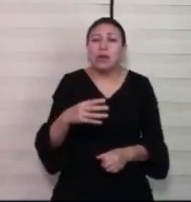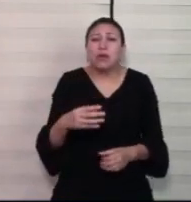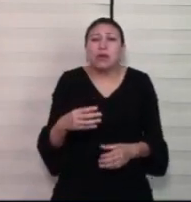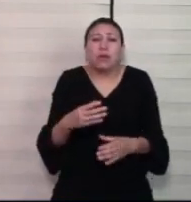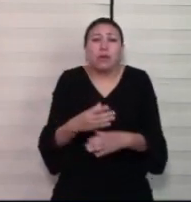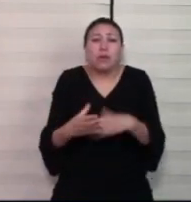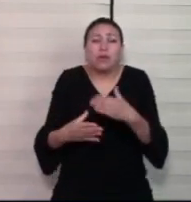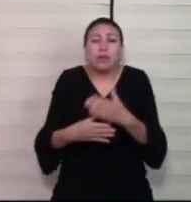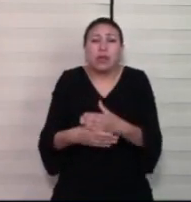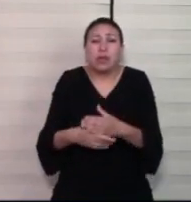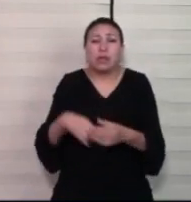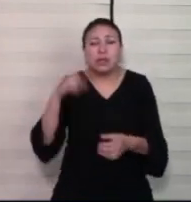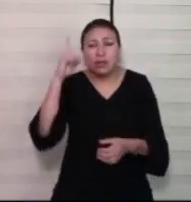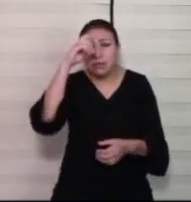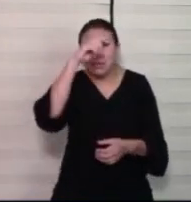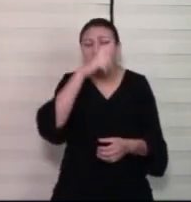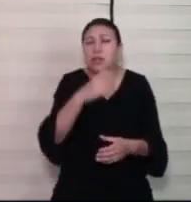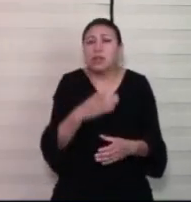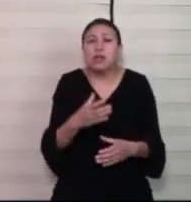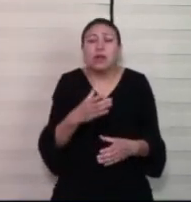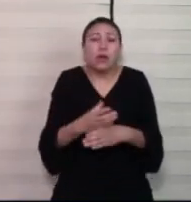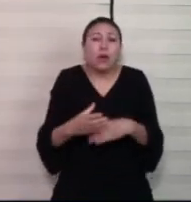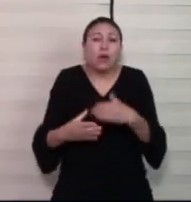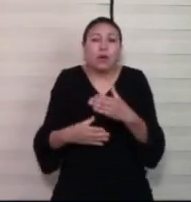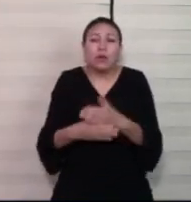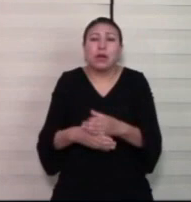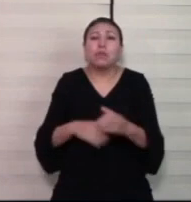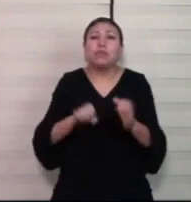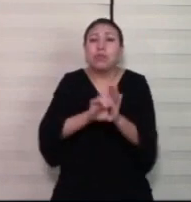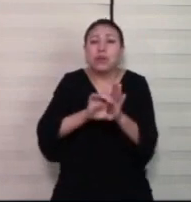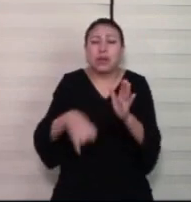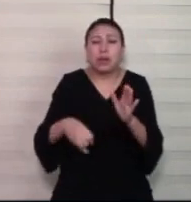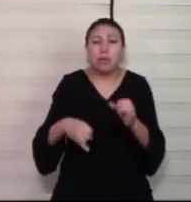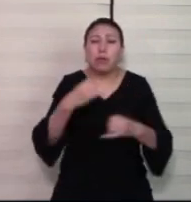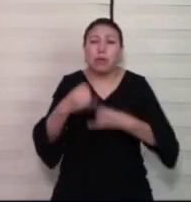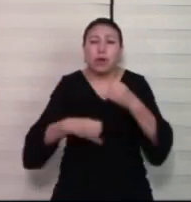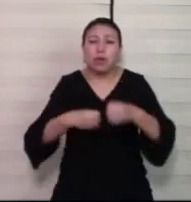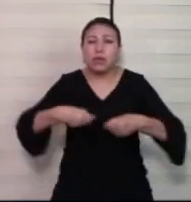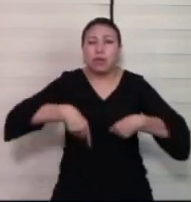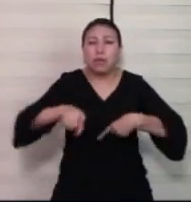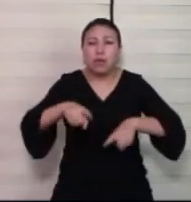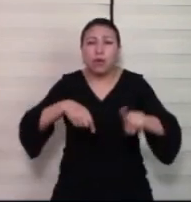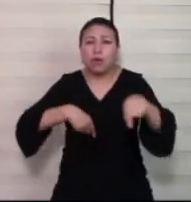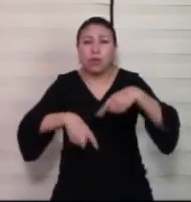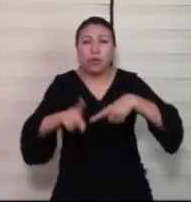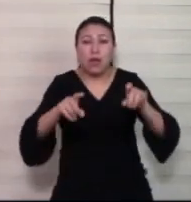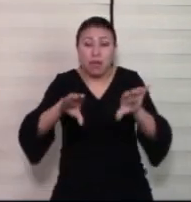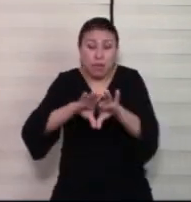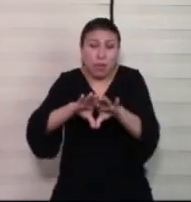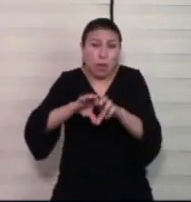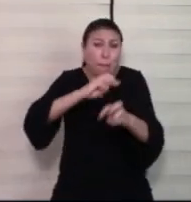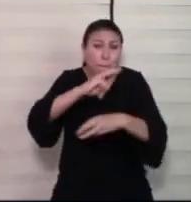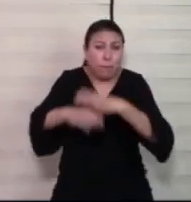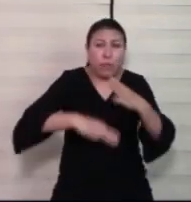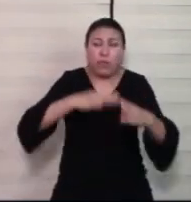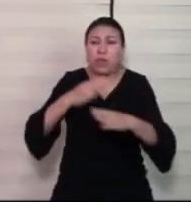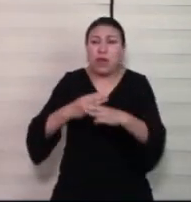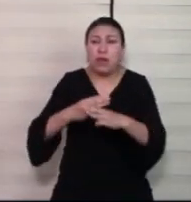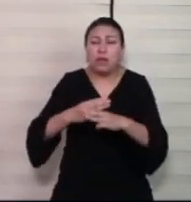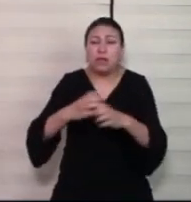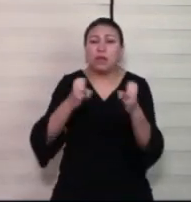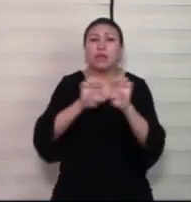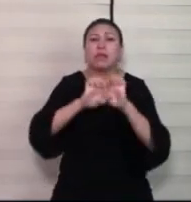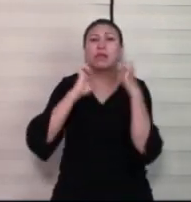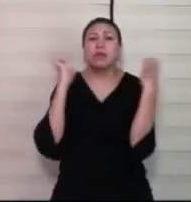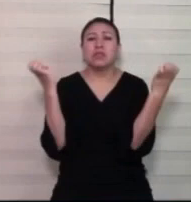visto juegos de fútbol de categoría, mundiales con estadios